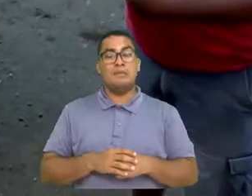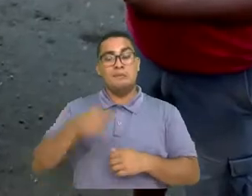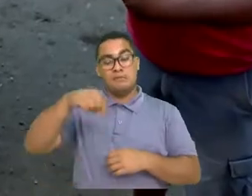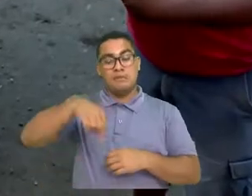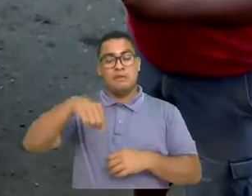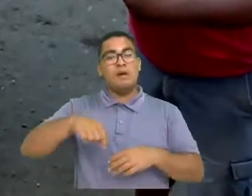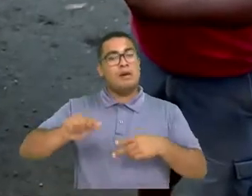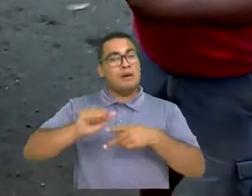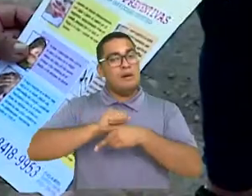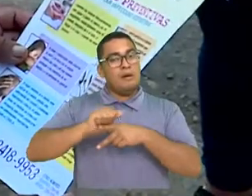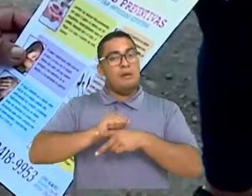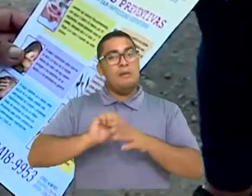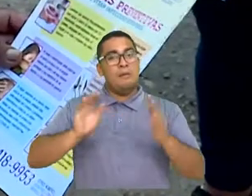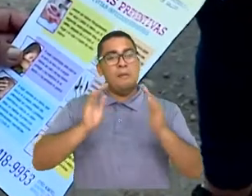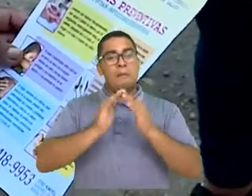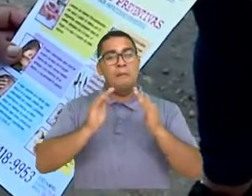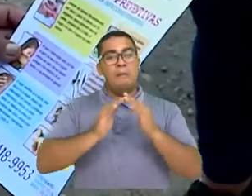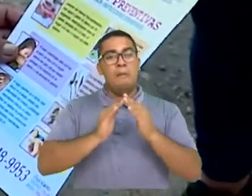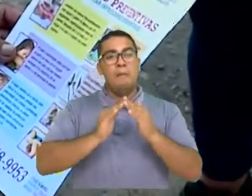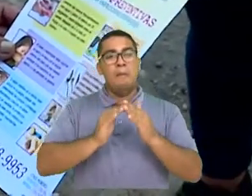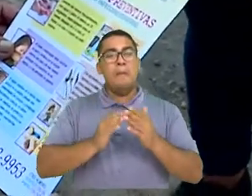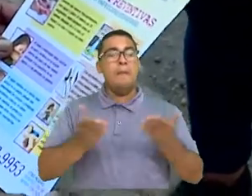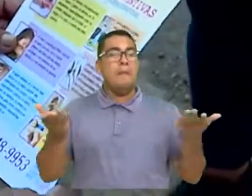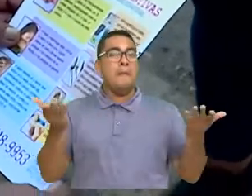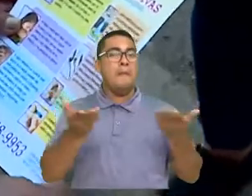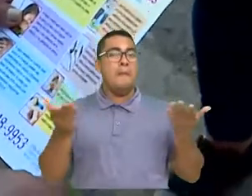implementar todo lo que es, digamos,